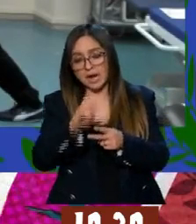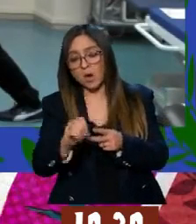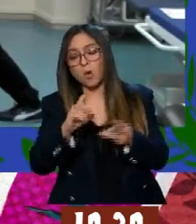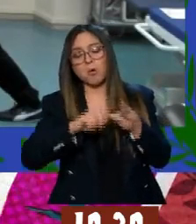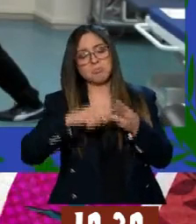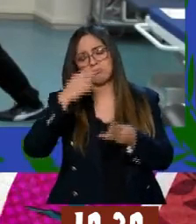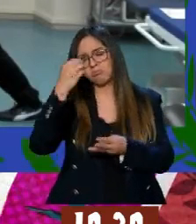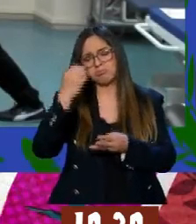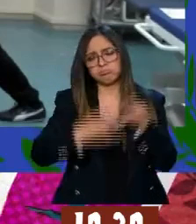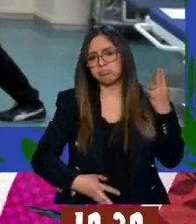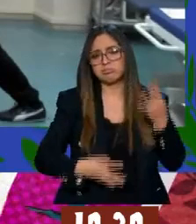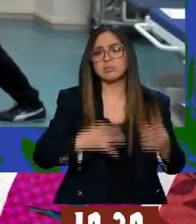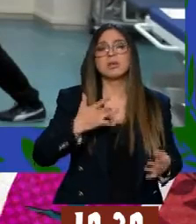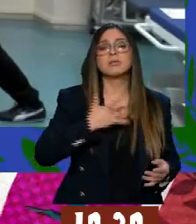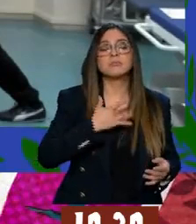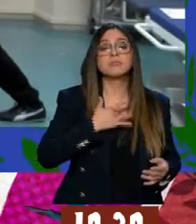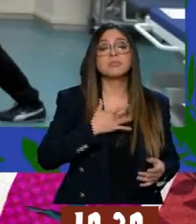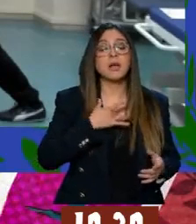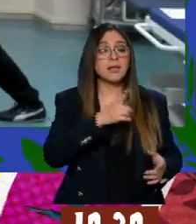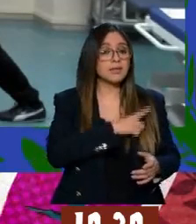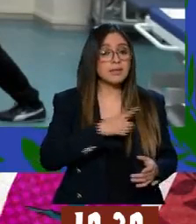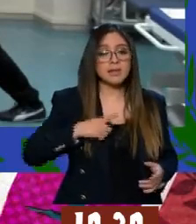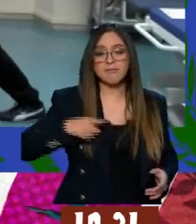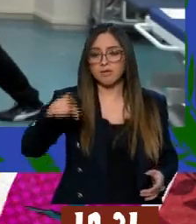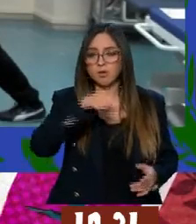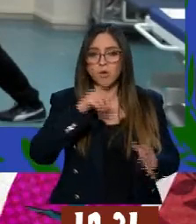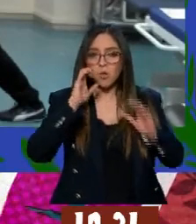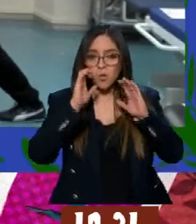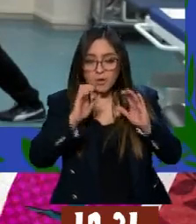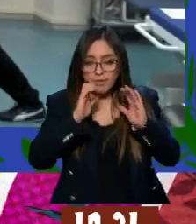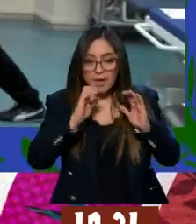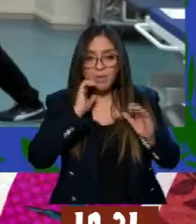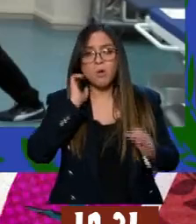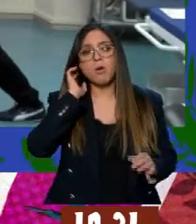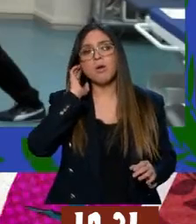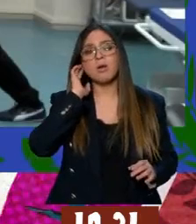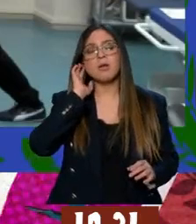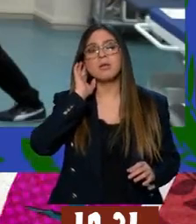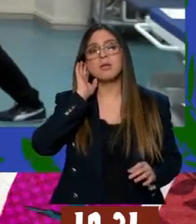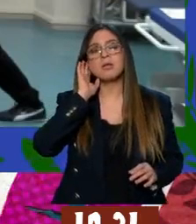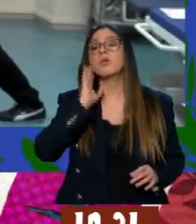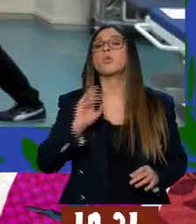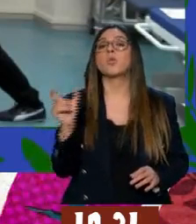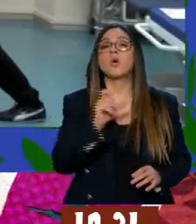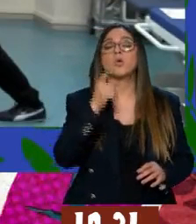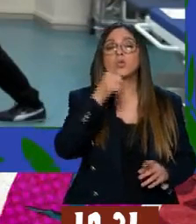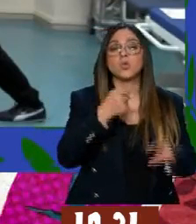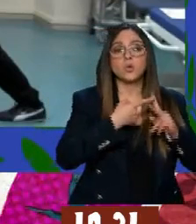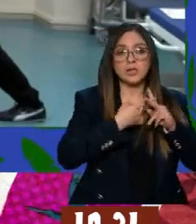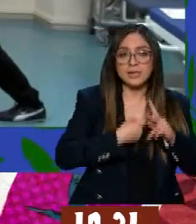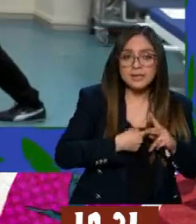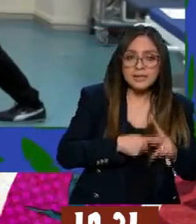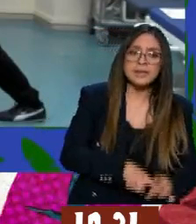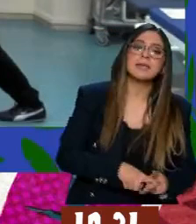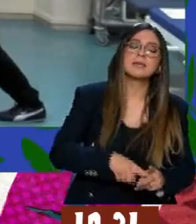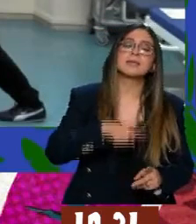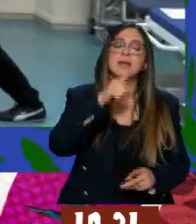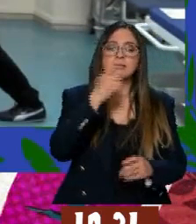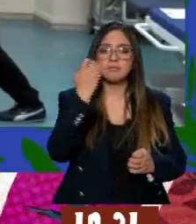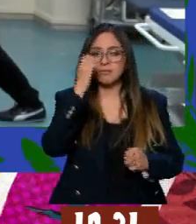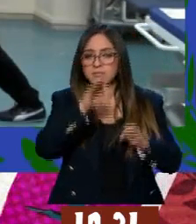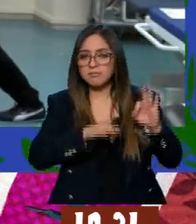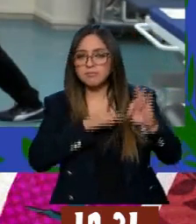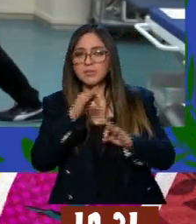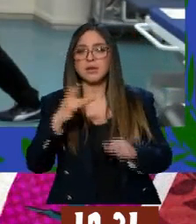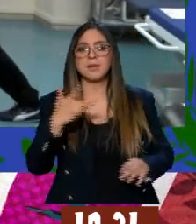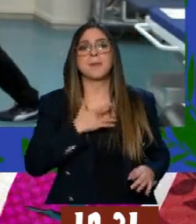Entonces son síntomas que sí deben de ser de alarma para contestar su pregunta cuando se está iniciando, se está dando un infarto del